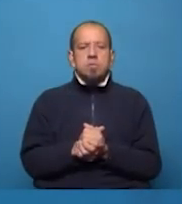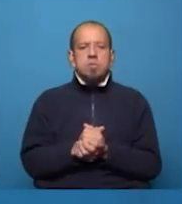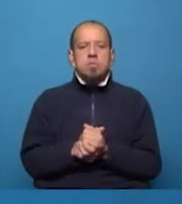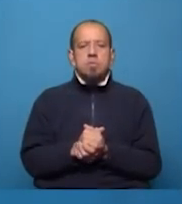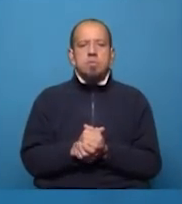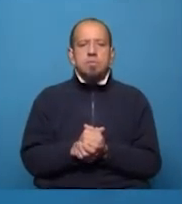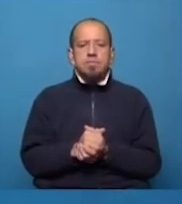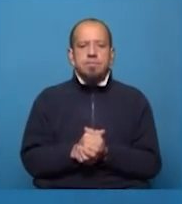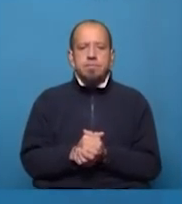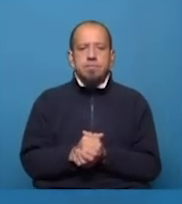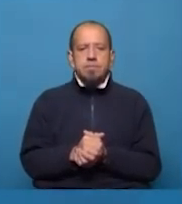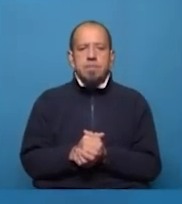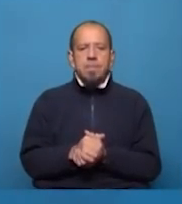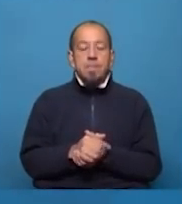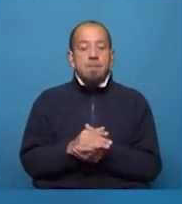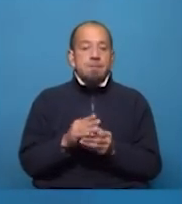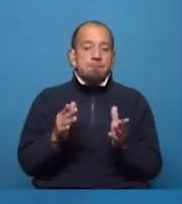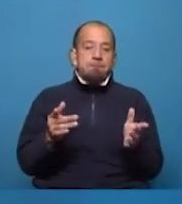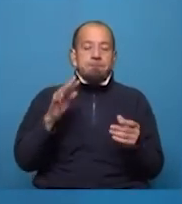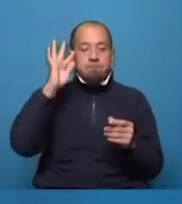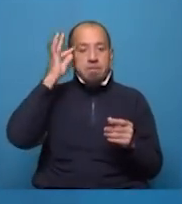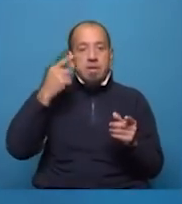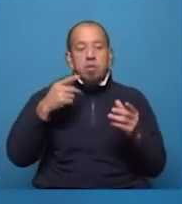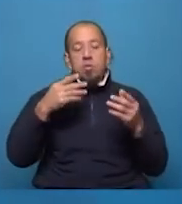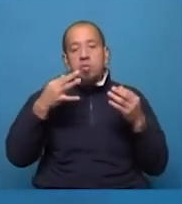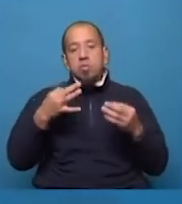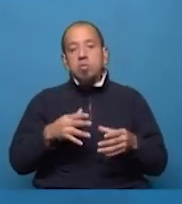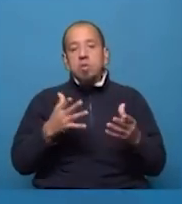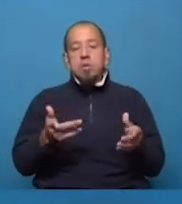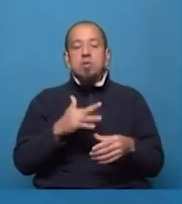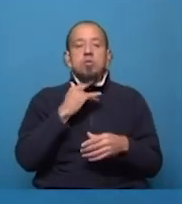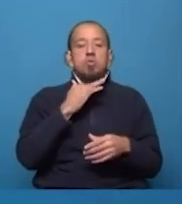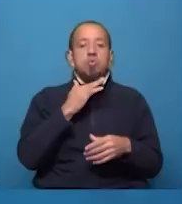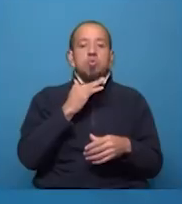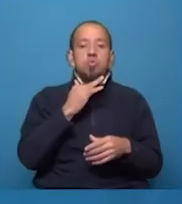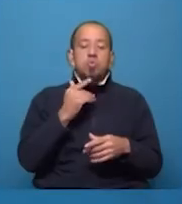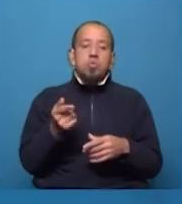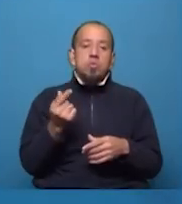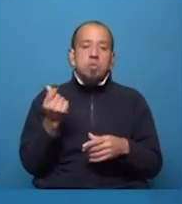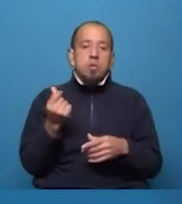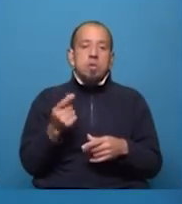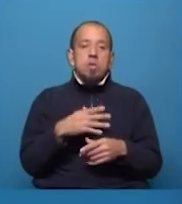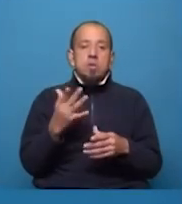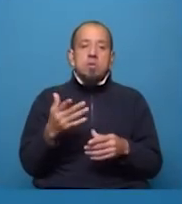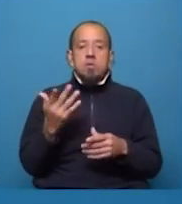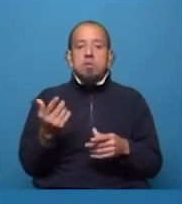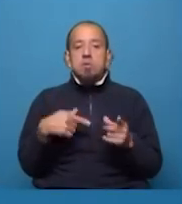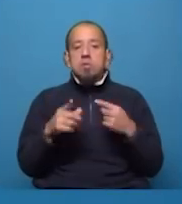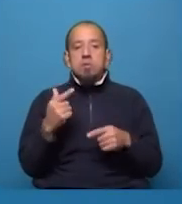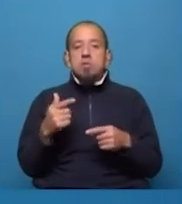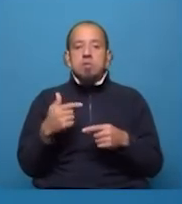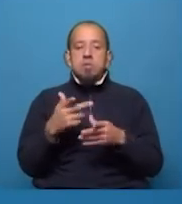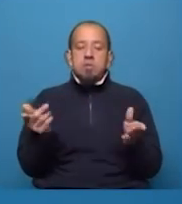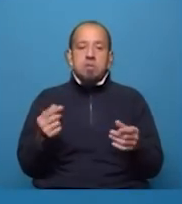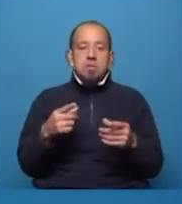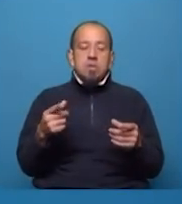mira creo que que lo que confirma es que el lavado En serio es el es un delito de los poderosos no es del chiquitaje